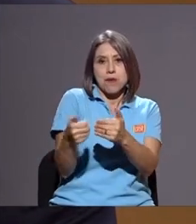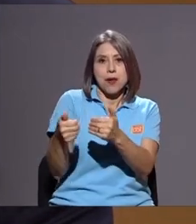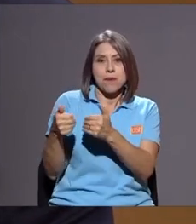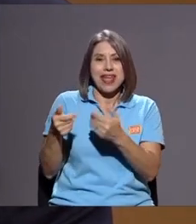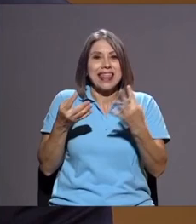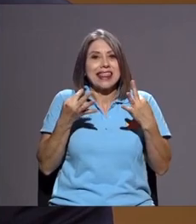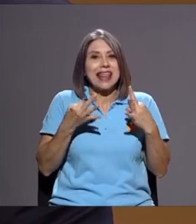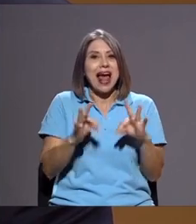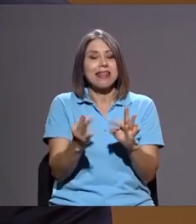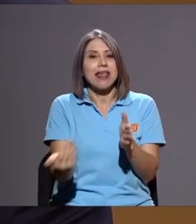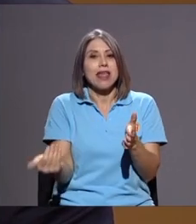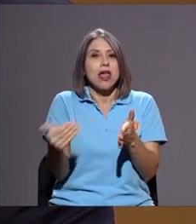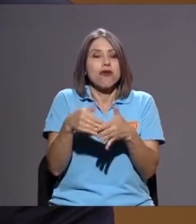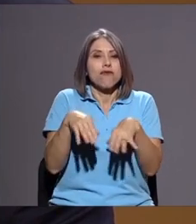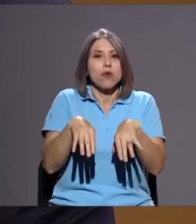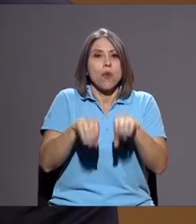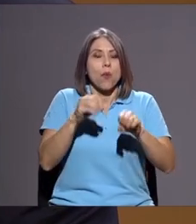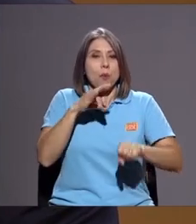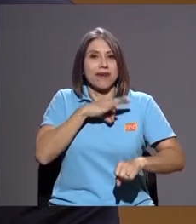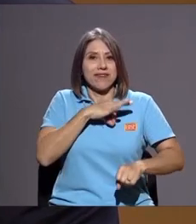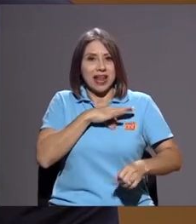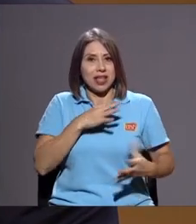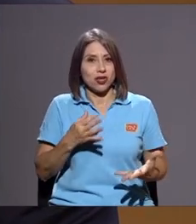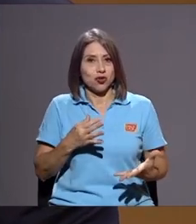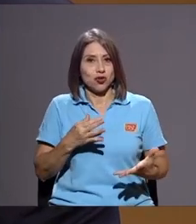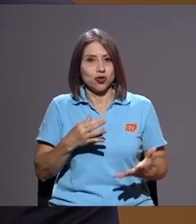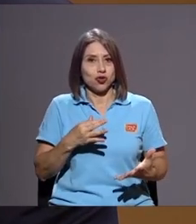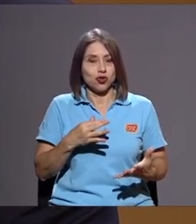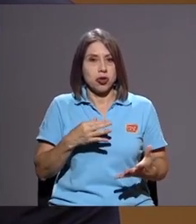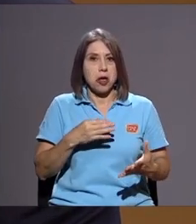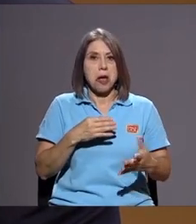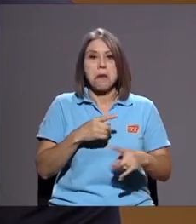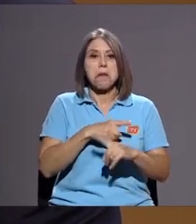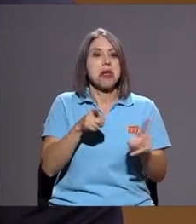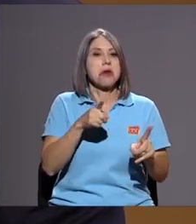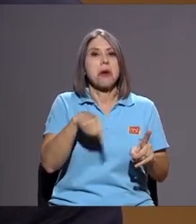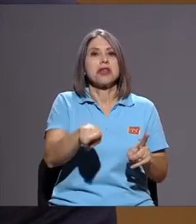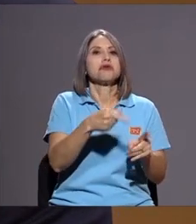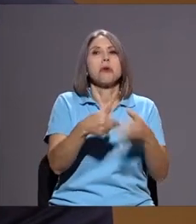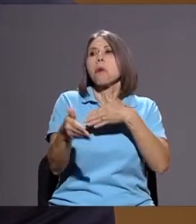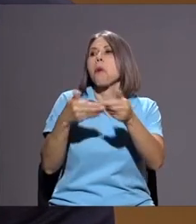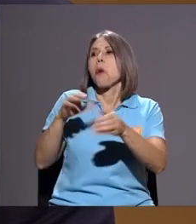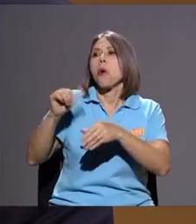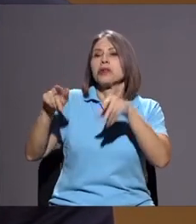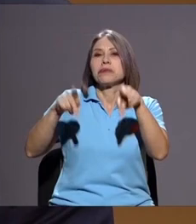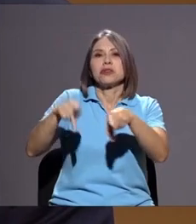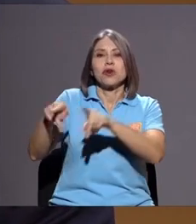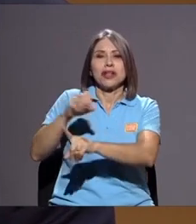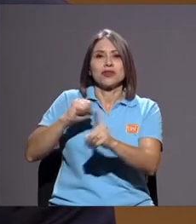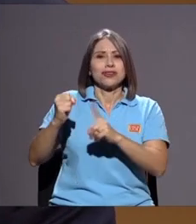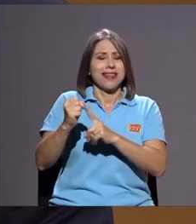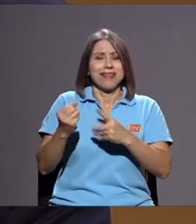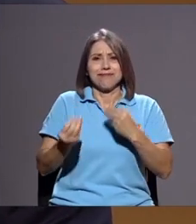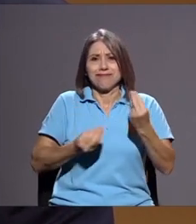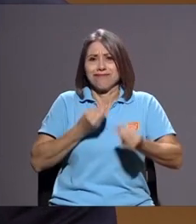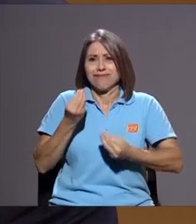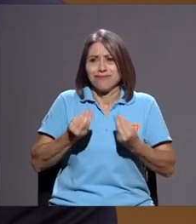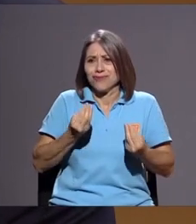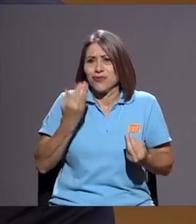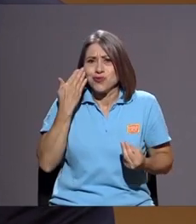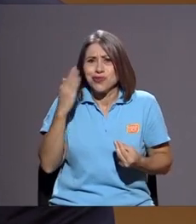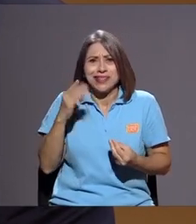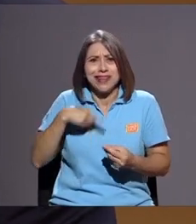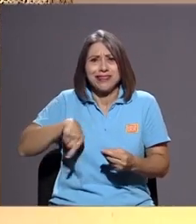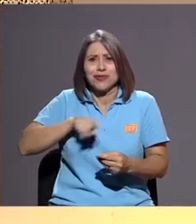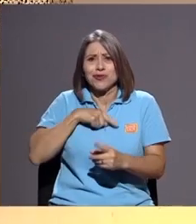privilegios digámoslo así a costas del resto de la sociedad es algo que como ha ido hacia dónde iremos